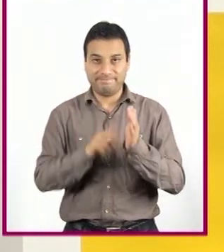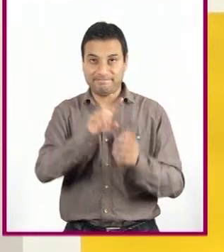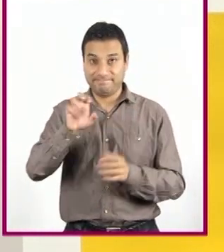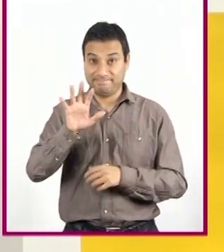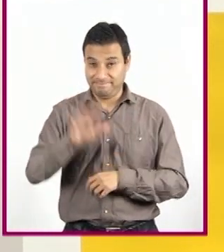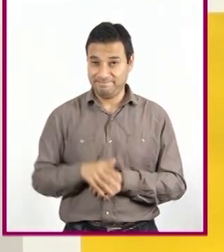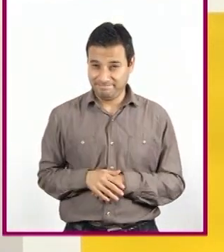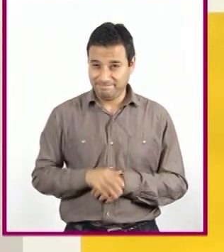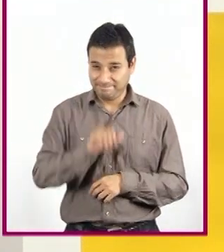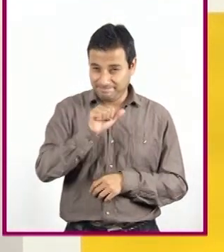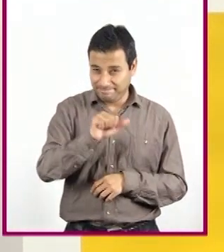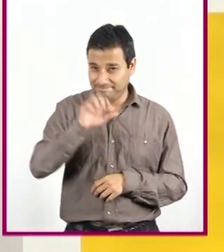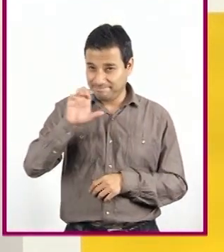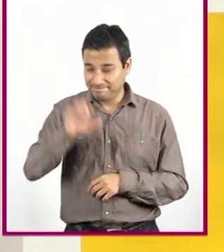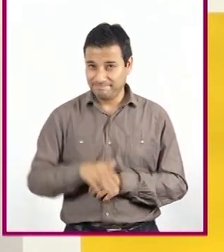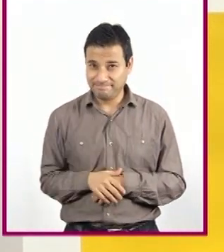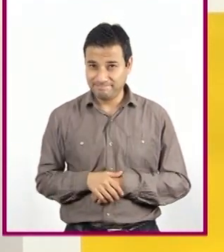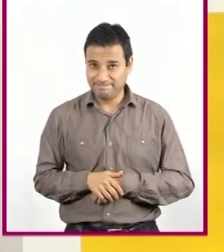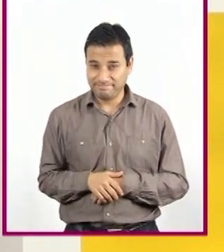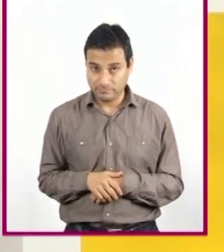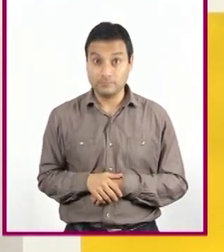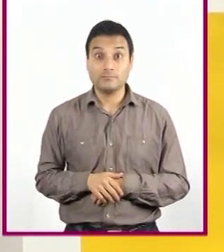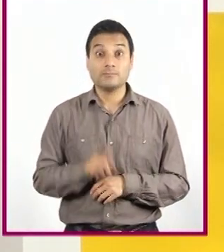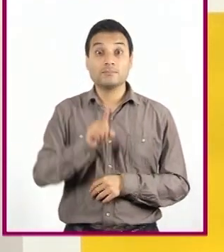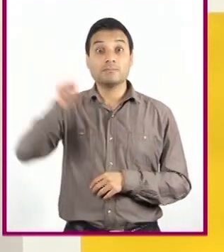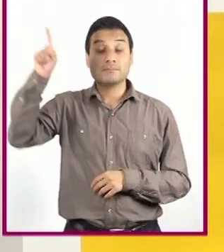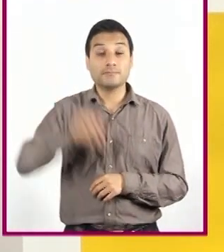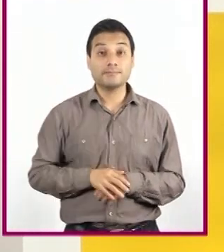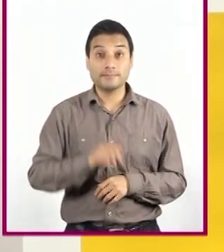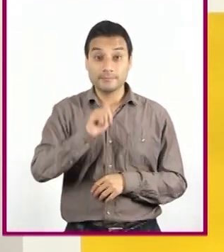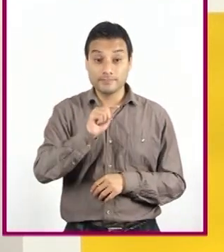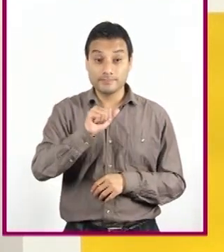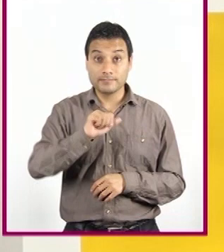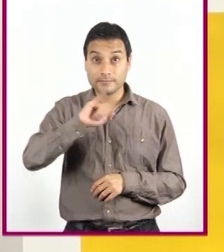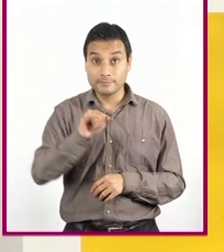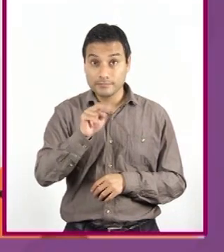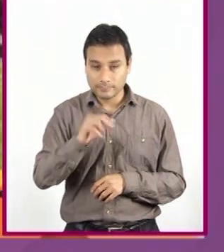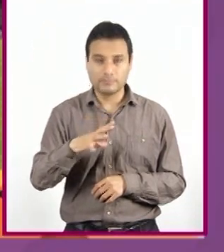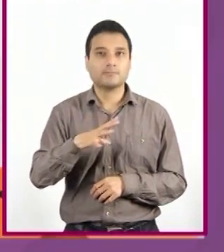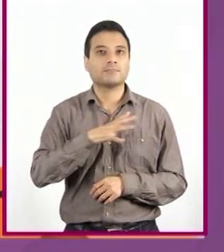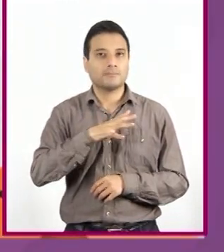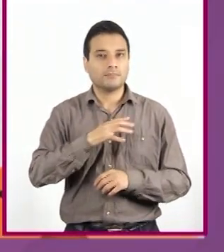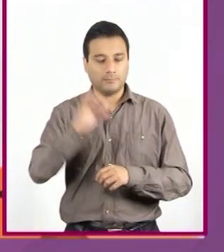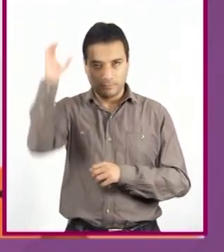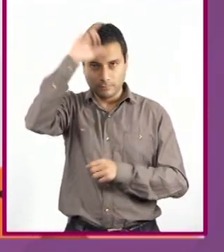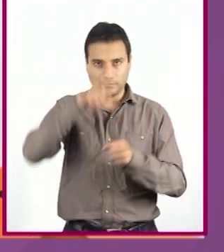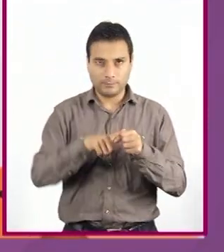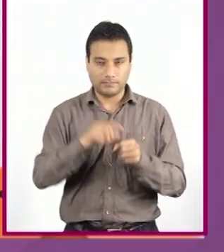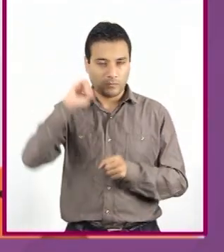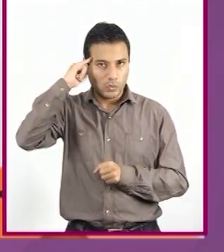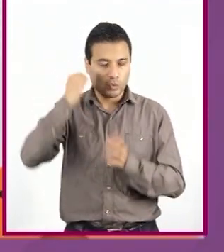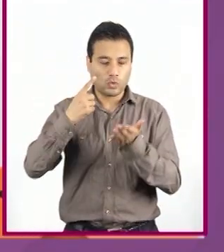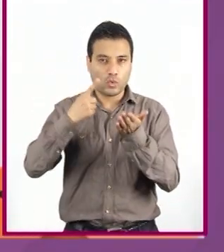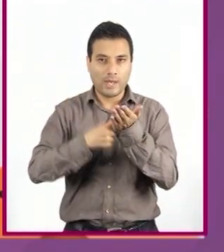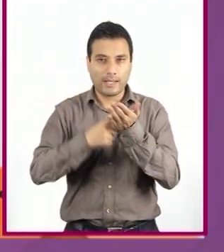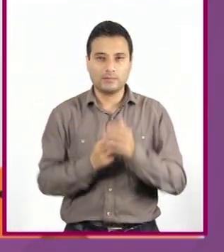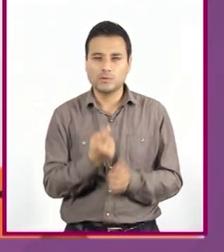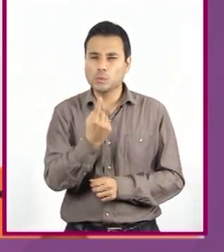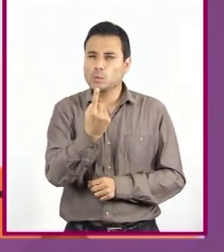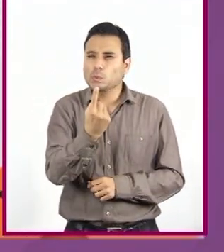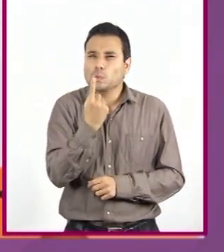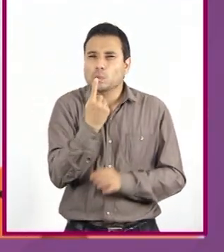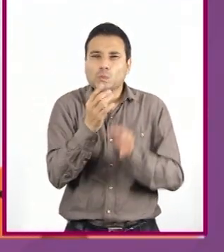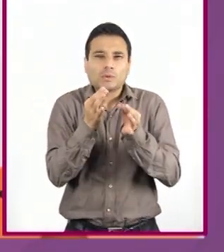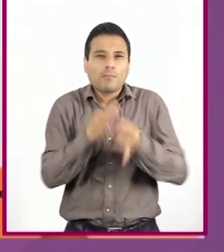de nuestra era, en el Tajín se desarrolló la cultura totonaca, la construcción más